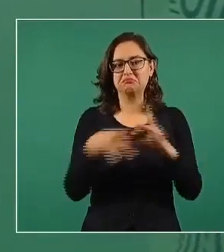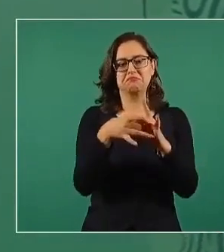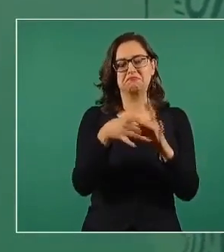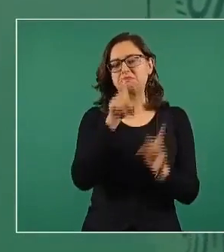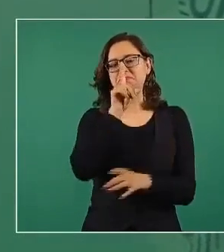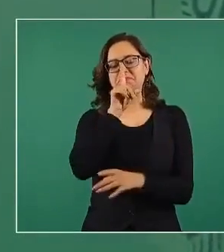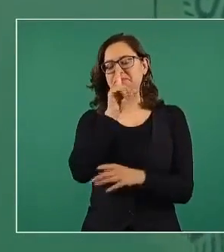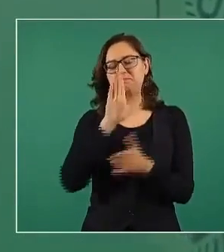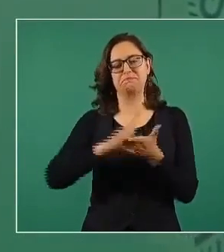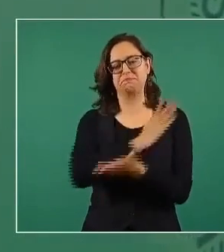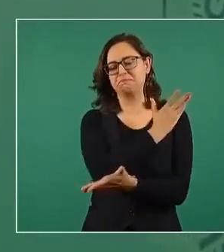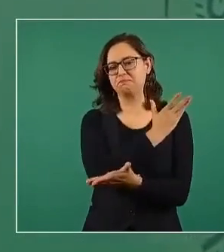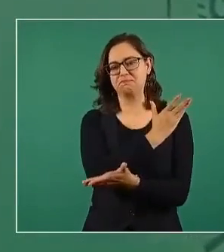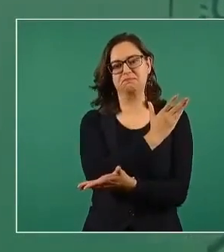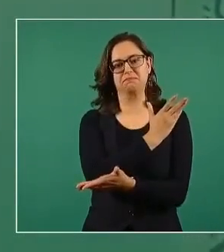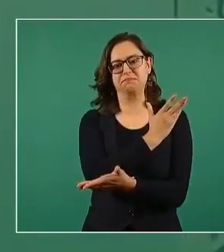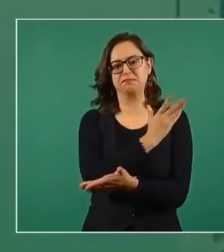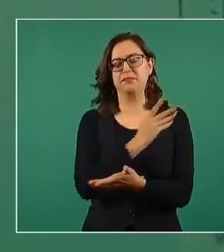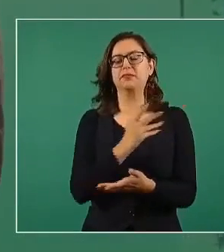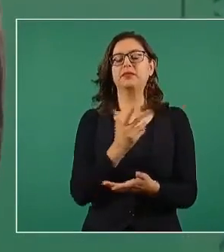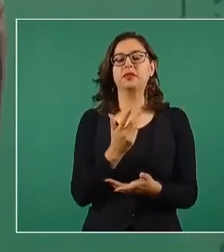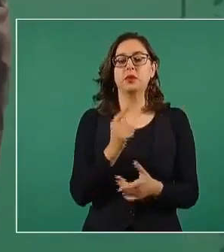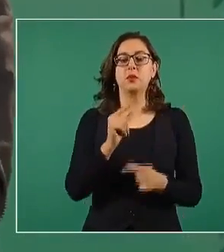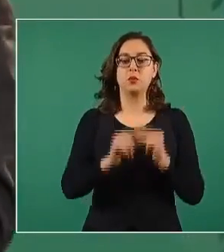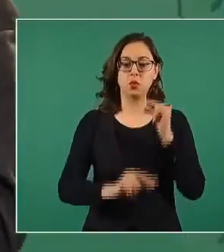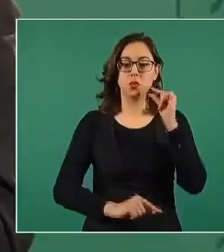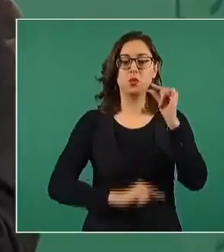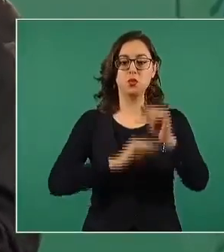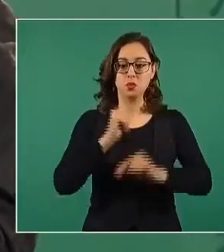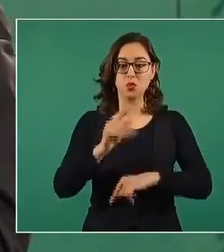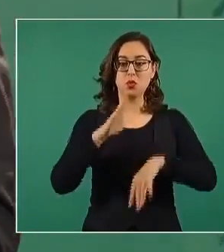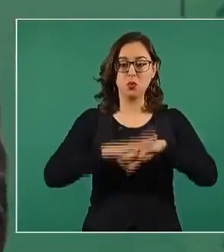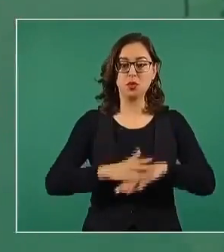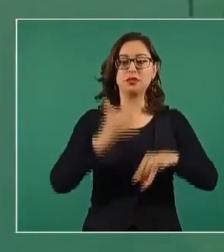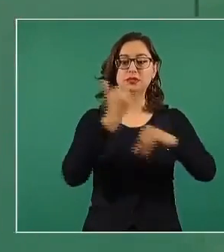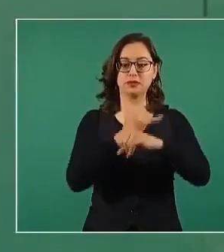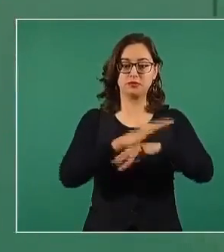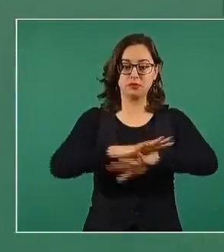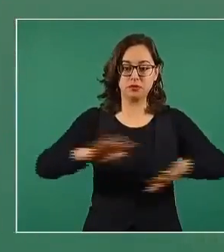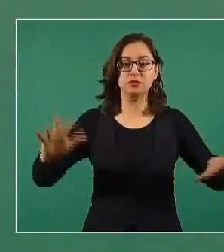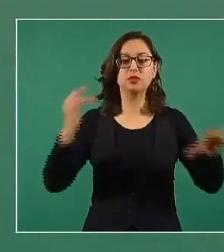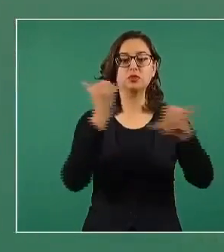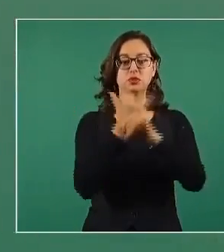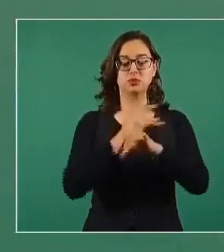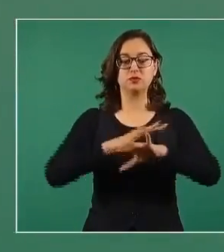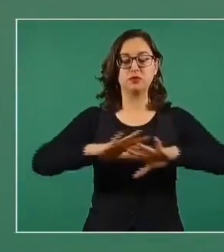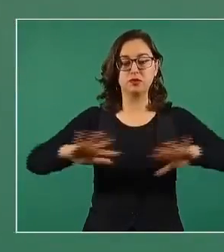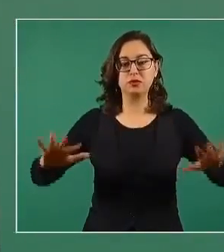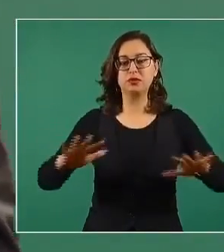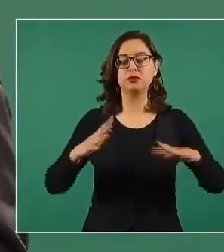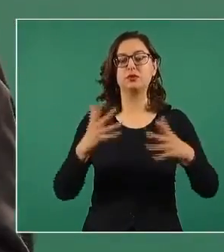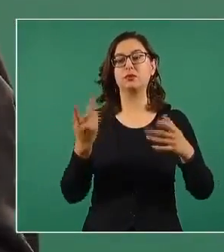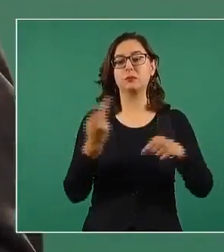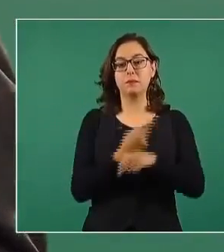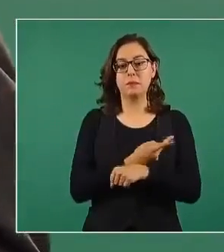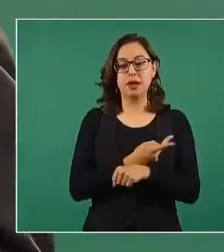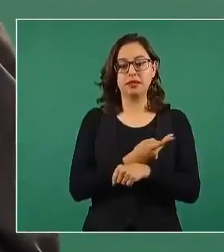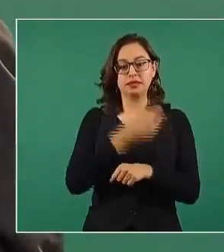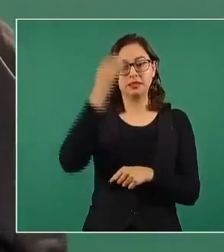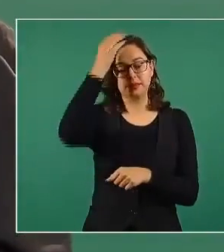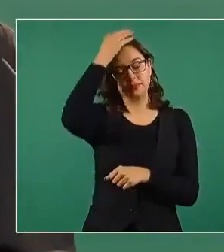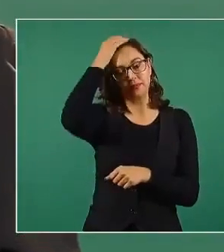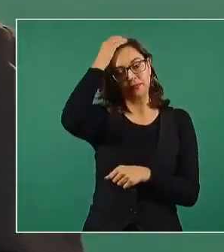En la medida de que se informe sobre estas asociaciones